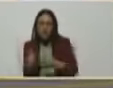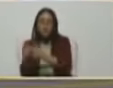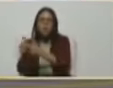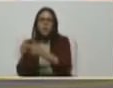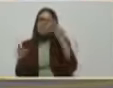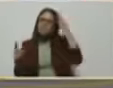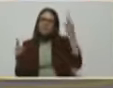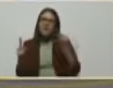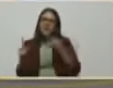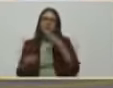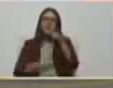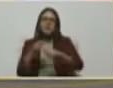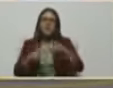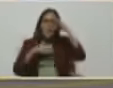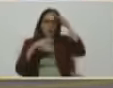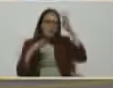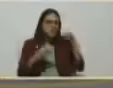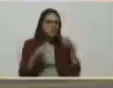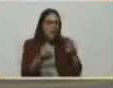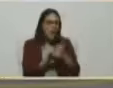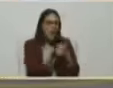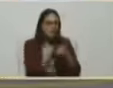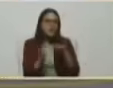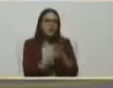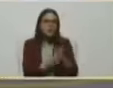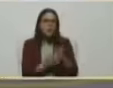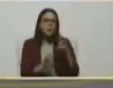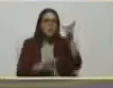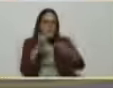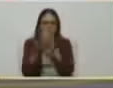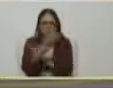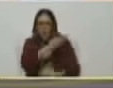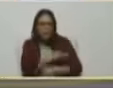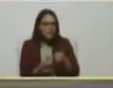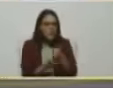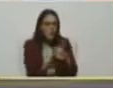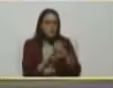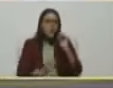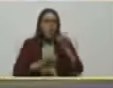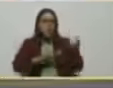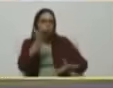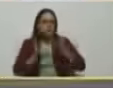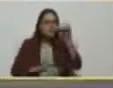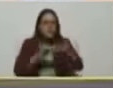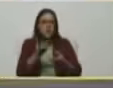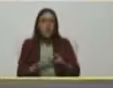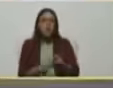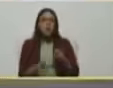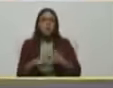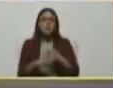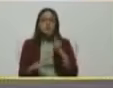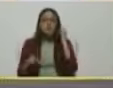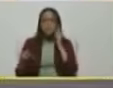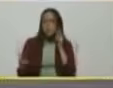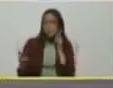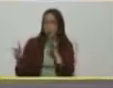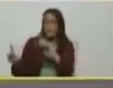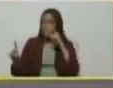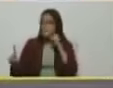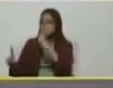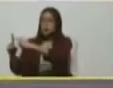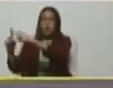para que atendiera a los heridos, hiciera la comida. Y cuando Sucre volteó, en plena